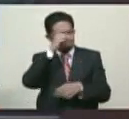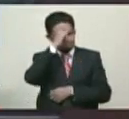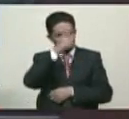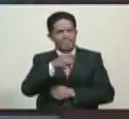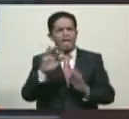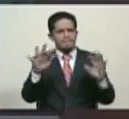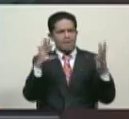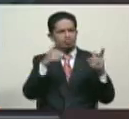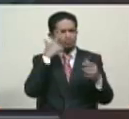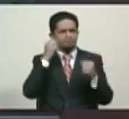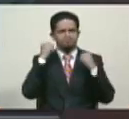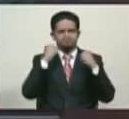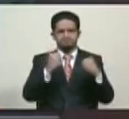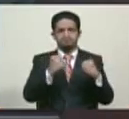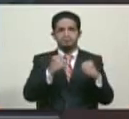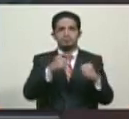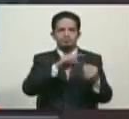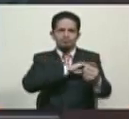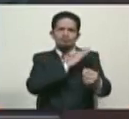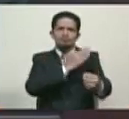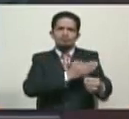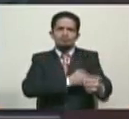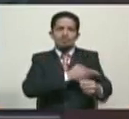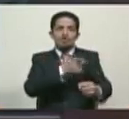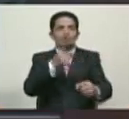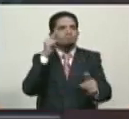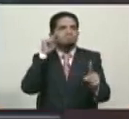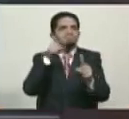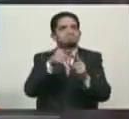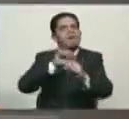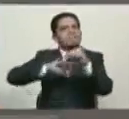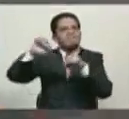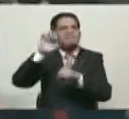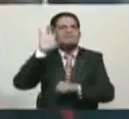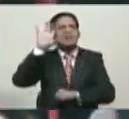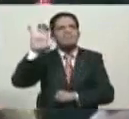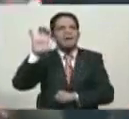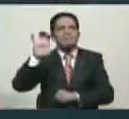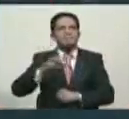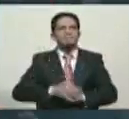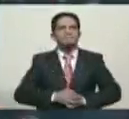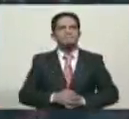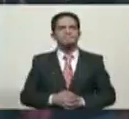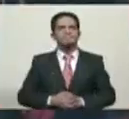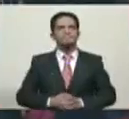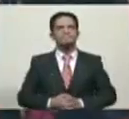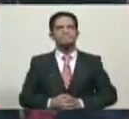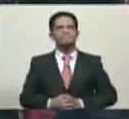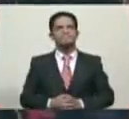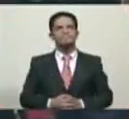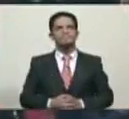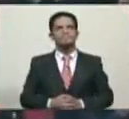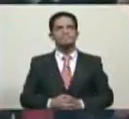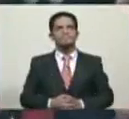su coraje, valentía y pundonor en la defensa de nuestra patria y su soberanía.